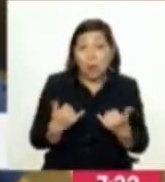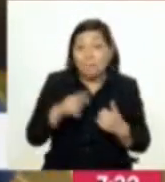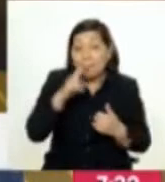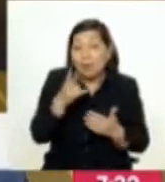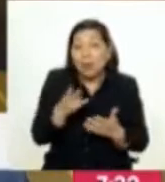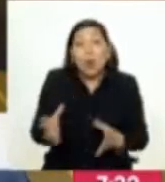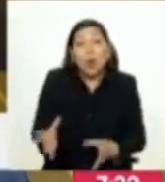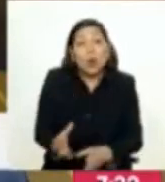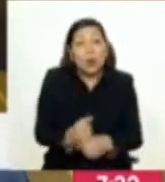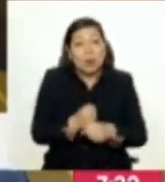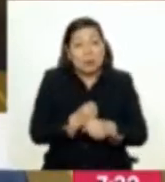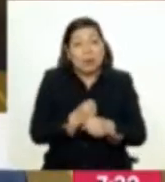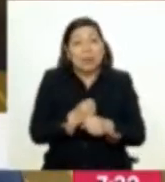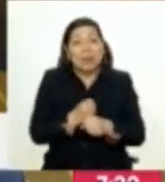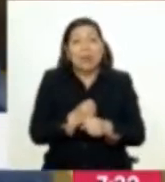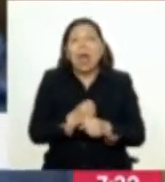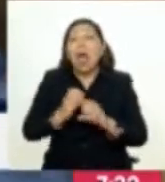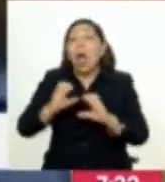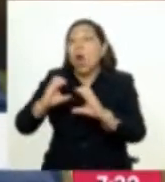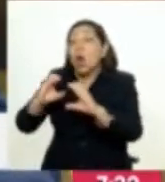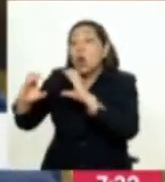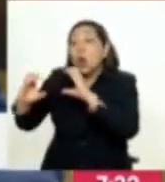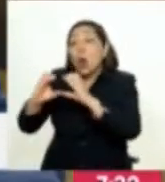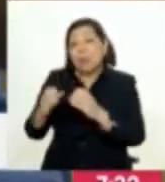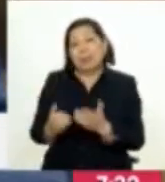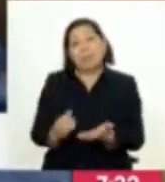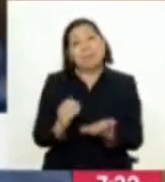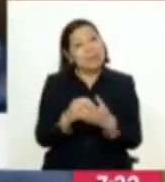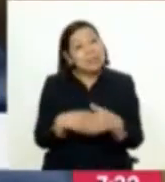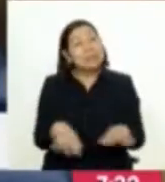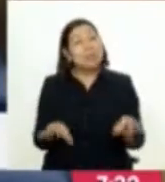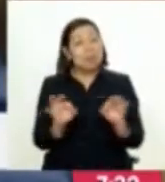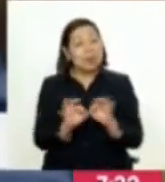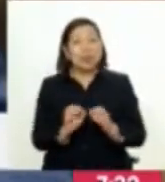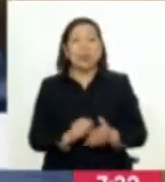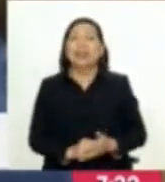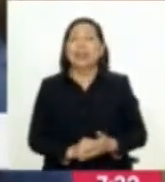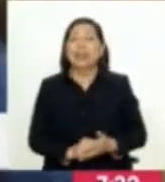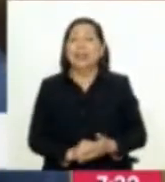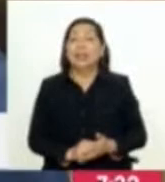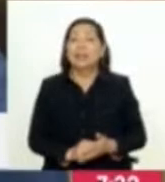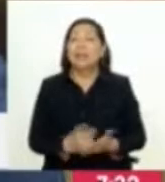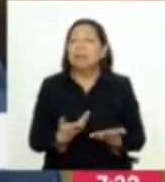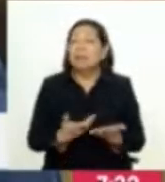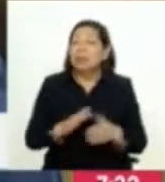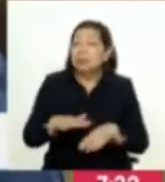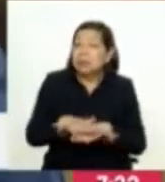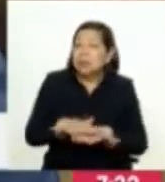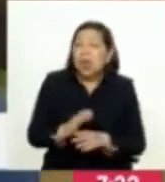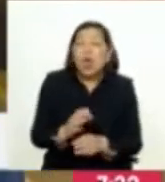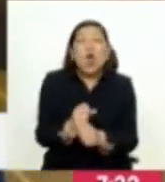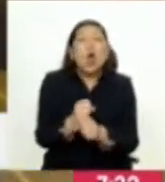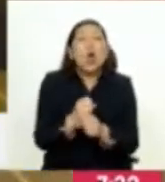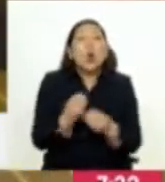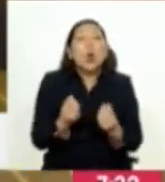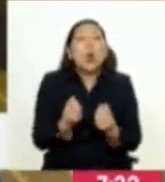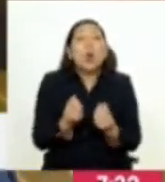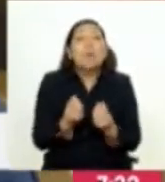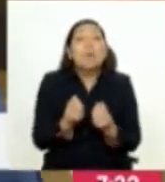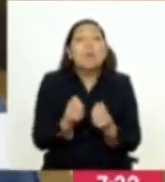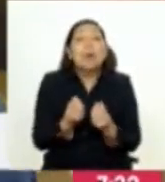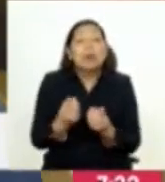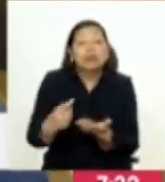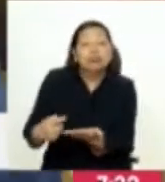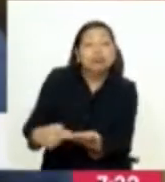es recuperar el espacio de diálogo. Fíjese, parte de ese espacio del diálogo lo tratamos de sostener desde la mesa